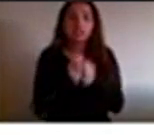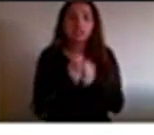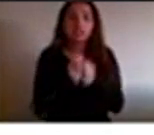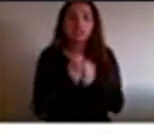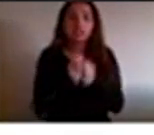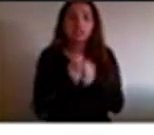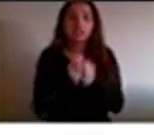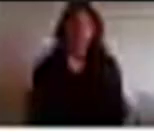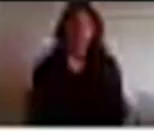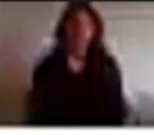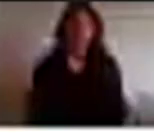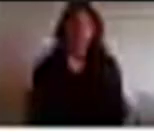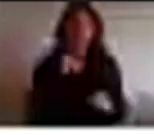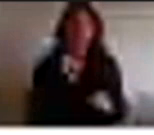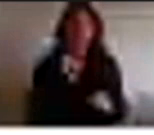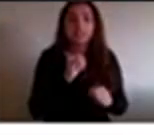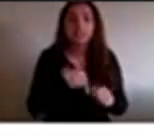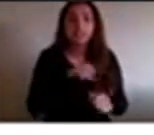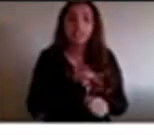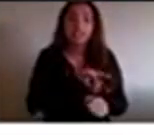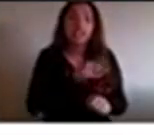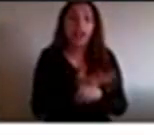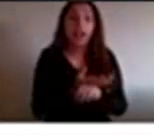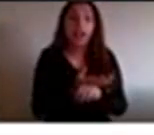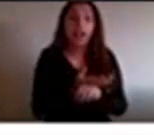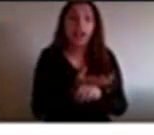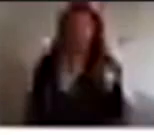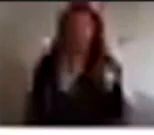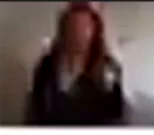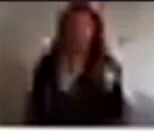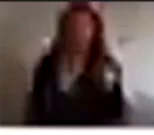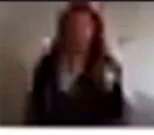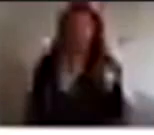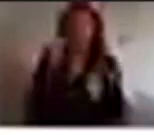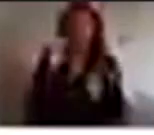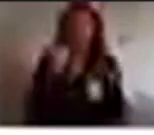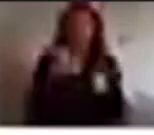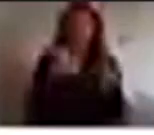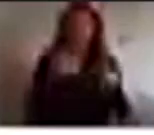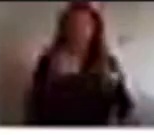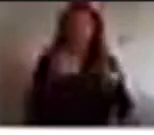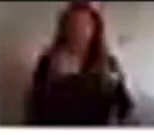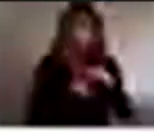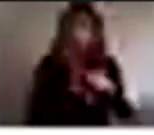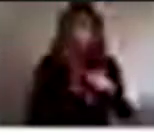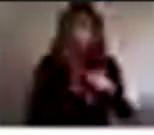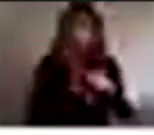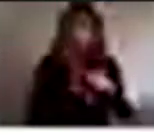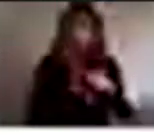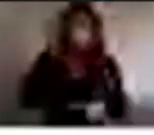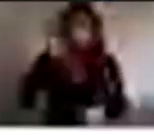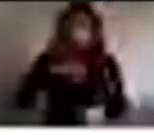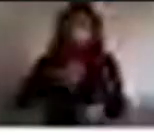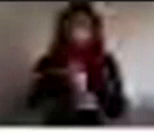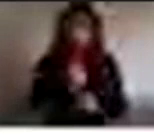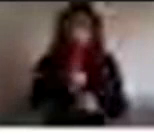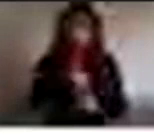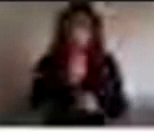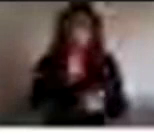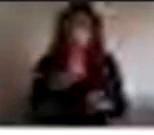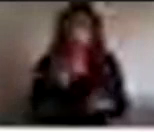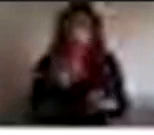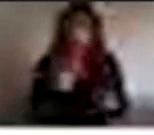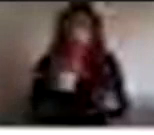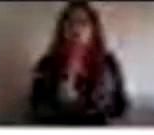y muy competentes? Ese fue un comentario también que, del chat. Por lo tanto, ahí también da, como decía